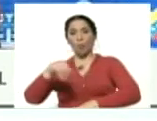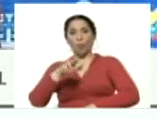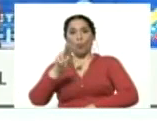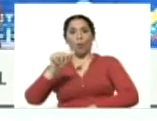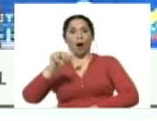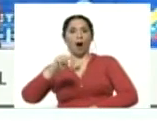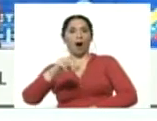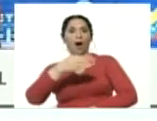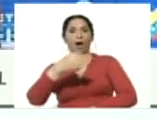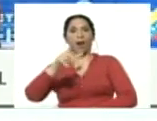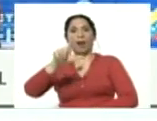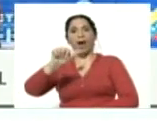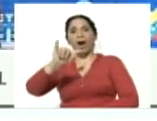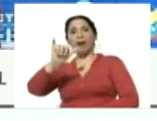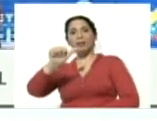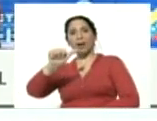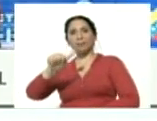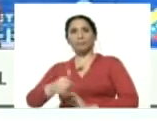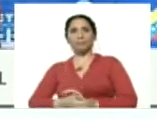de,